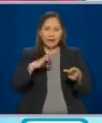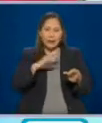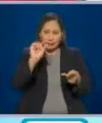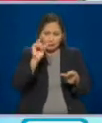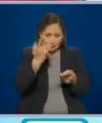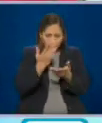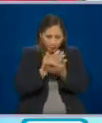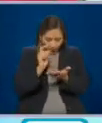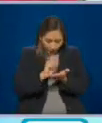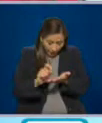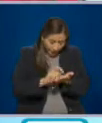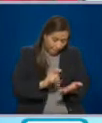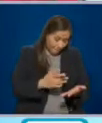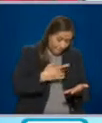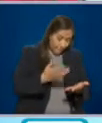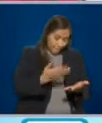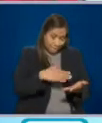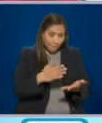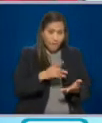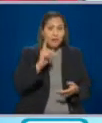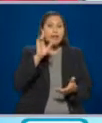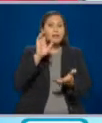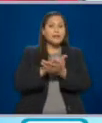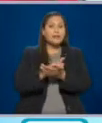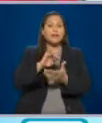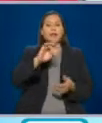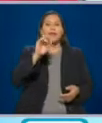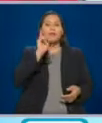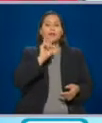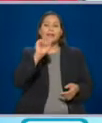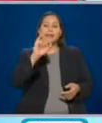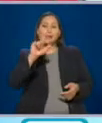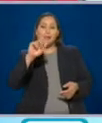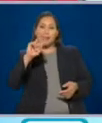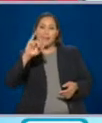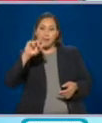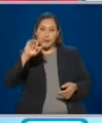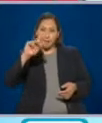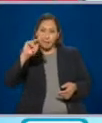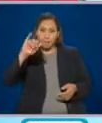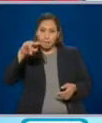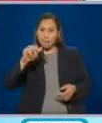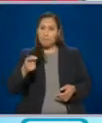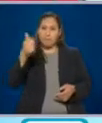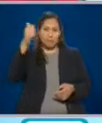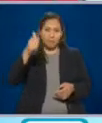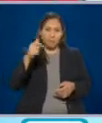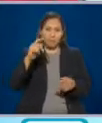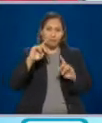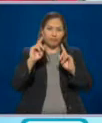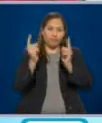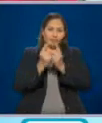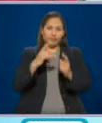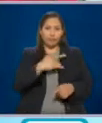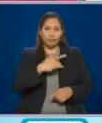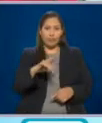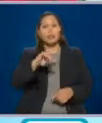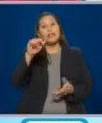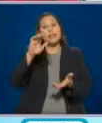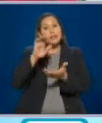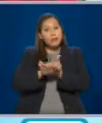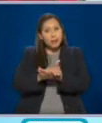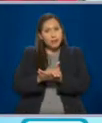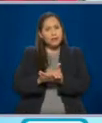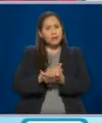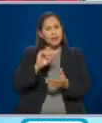déjame te la cuento. Oye, y se casó con Silvia Pinal, nada más Sí, y nada menos. la de o Locura de sea, Amor, que fue la de las primeras. Y luego se casó con Silvia Pinal. Bueno, se